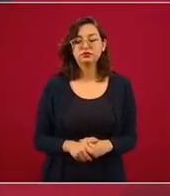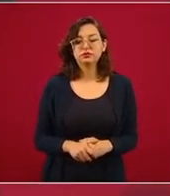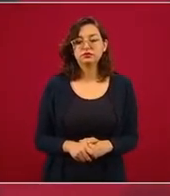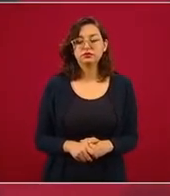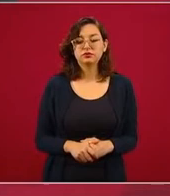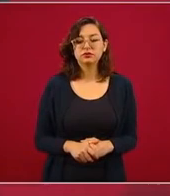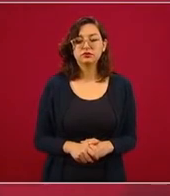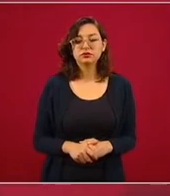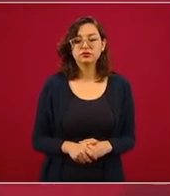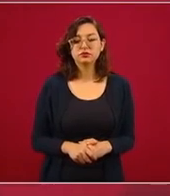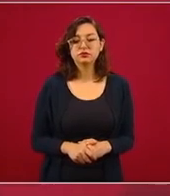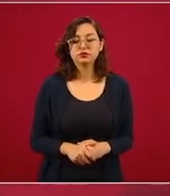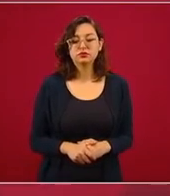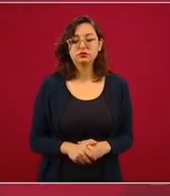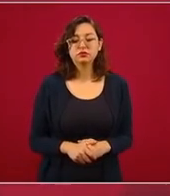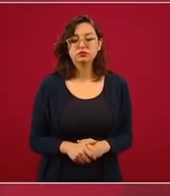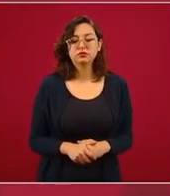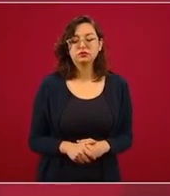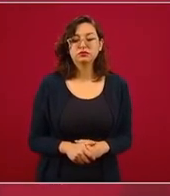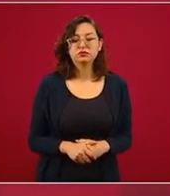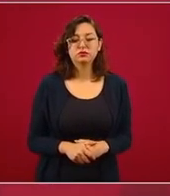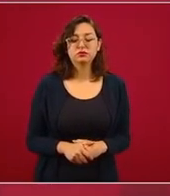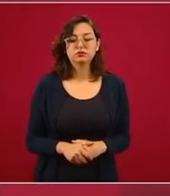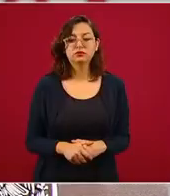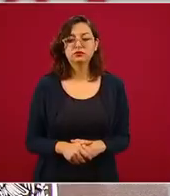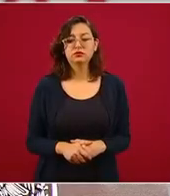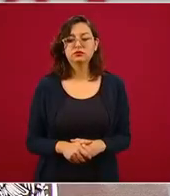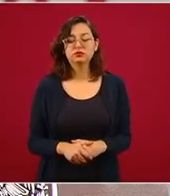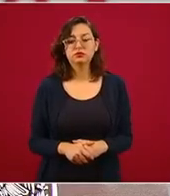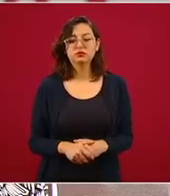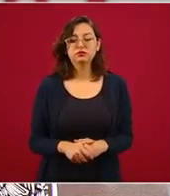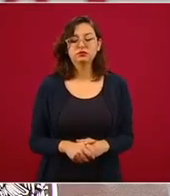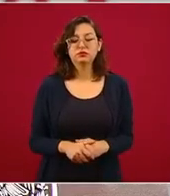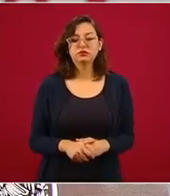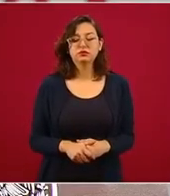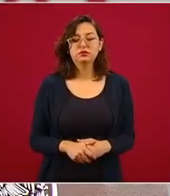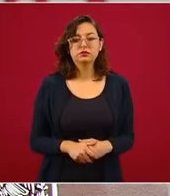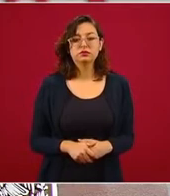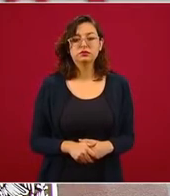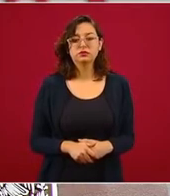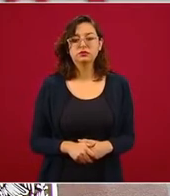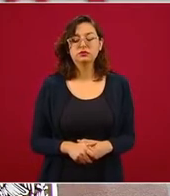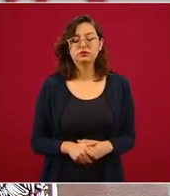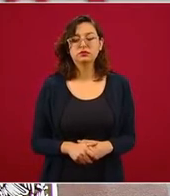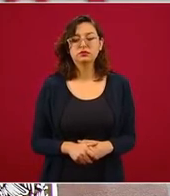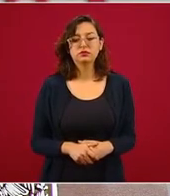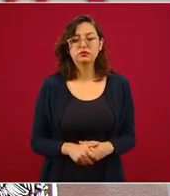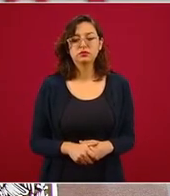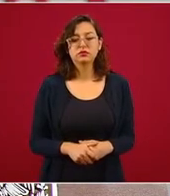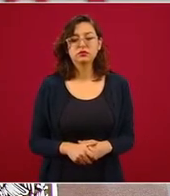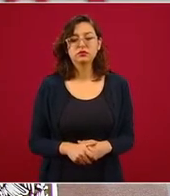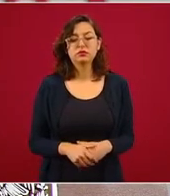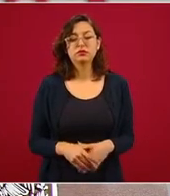noticia de que va a venir o aceptó